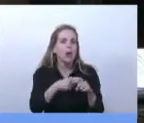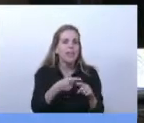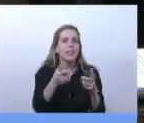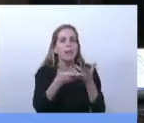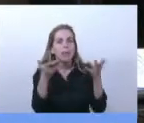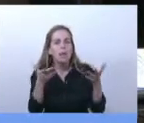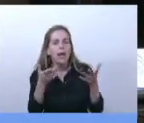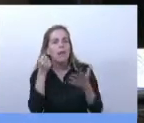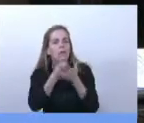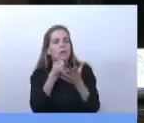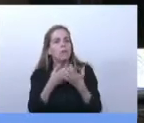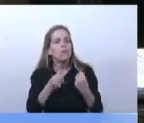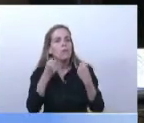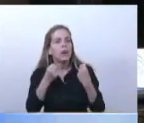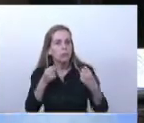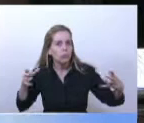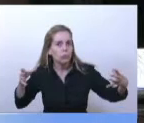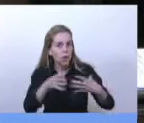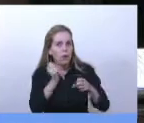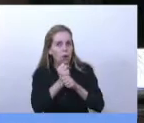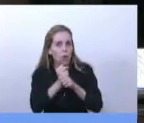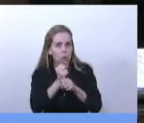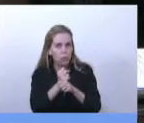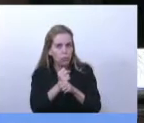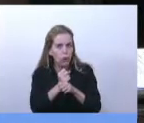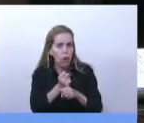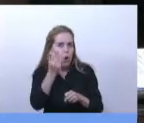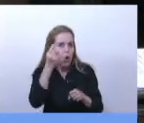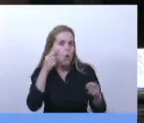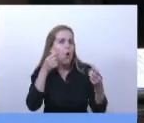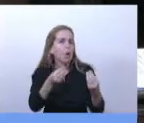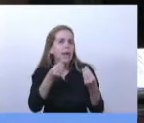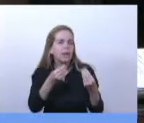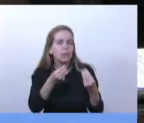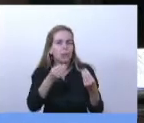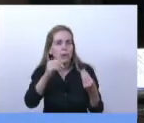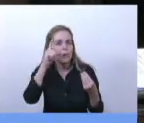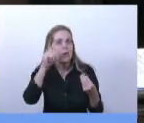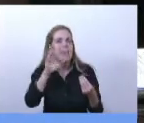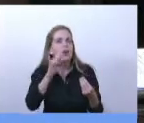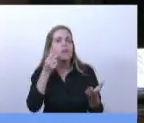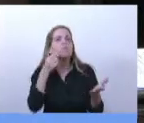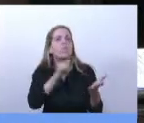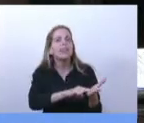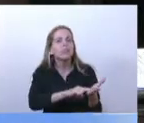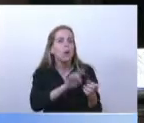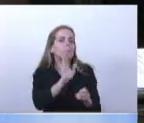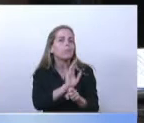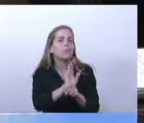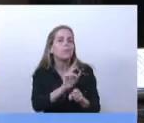cumplir los objetivos de sostenibilidad un eco impuesto o un impuesto verde